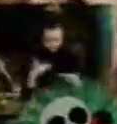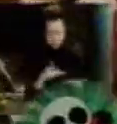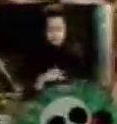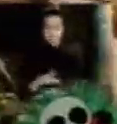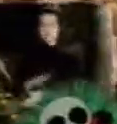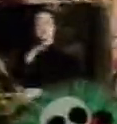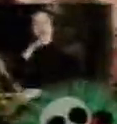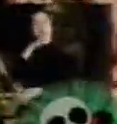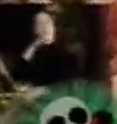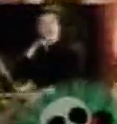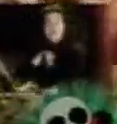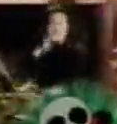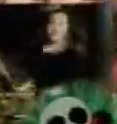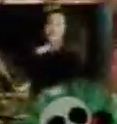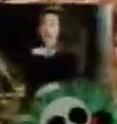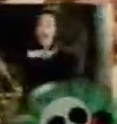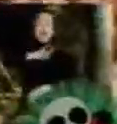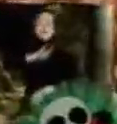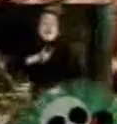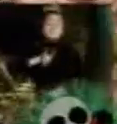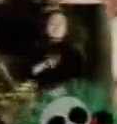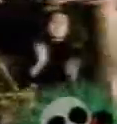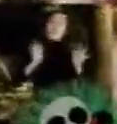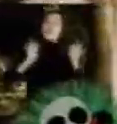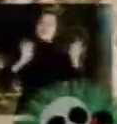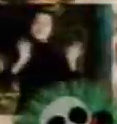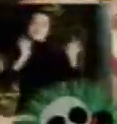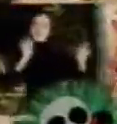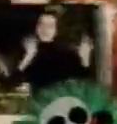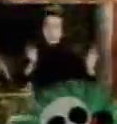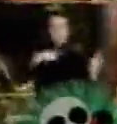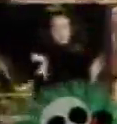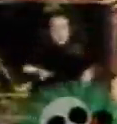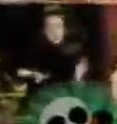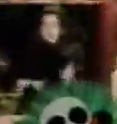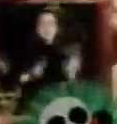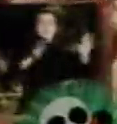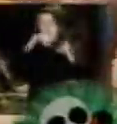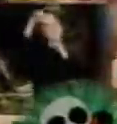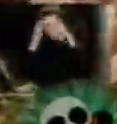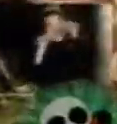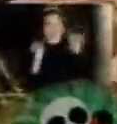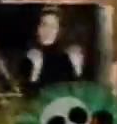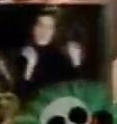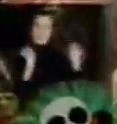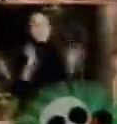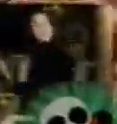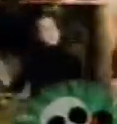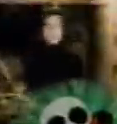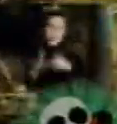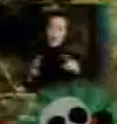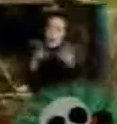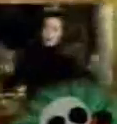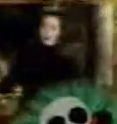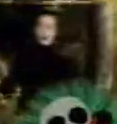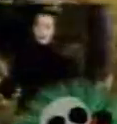Porque Canarias no es nuestra, que solo somos 7 estrellas, pero coño, en